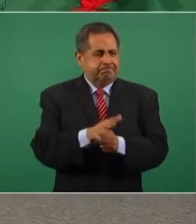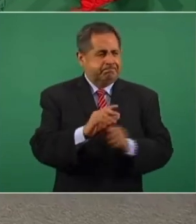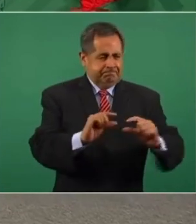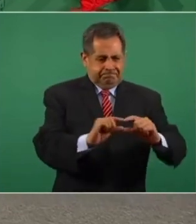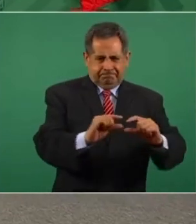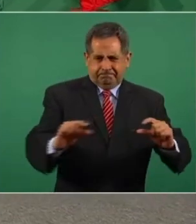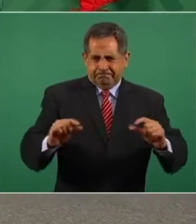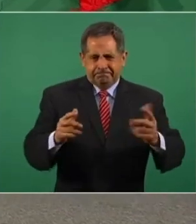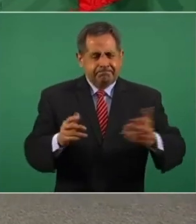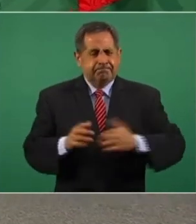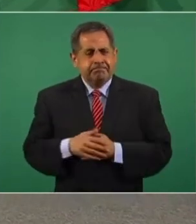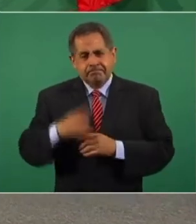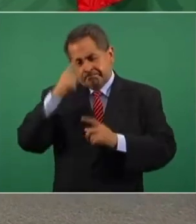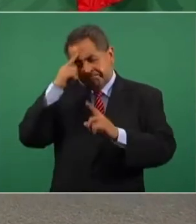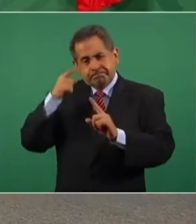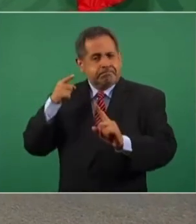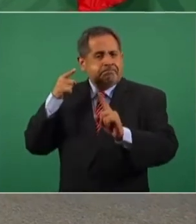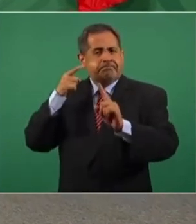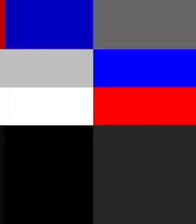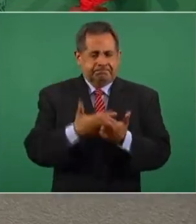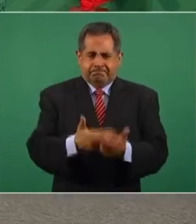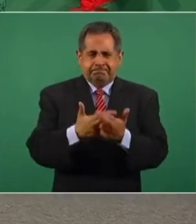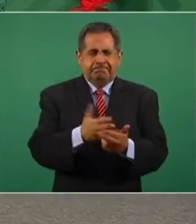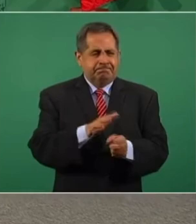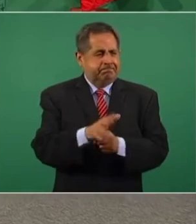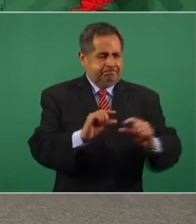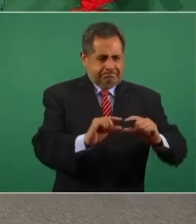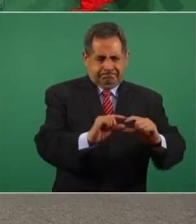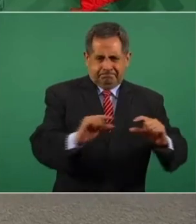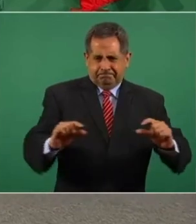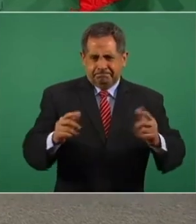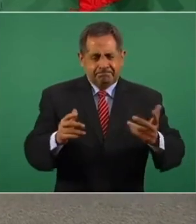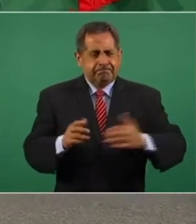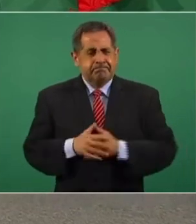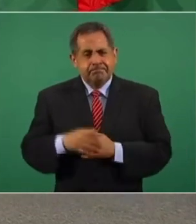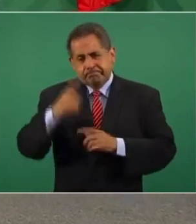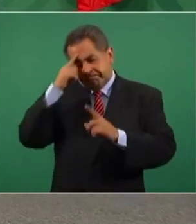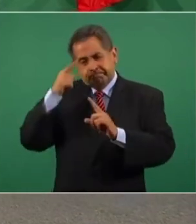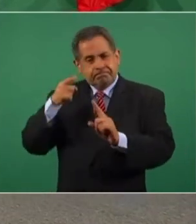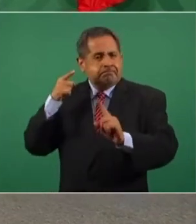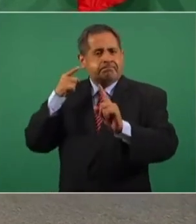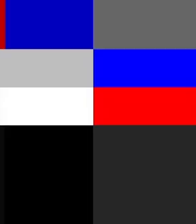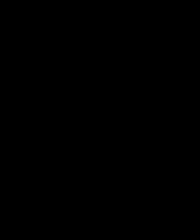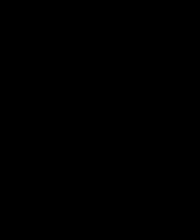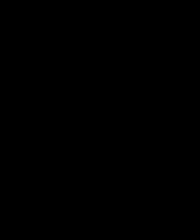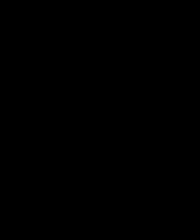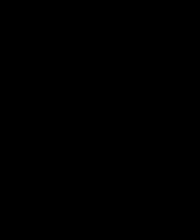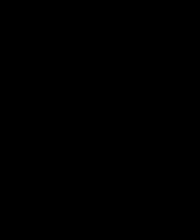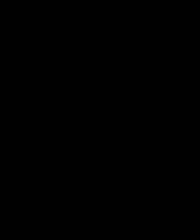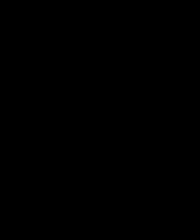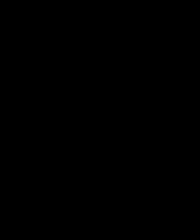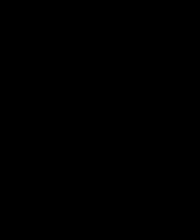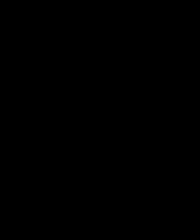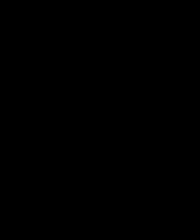El 2024 me retiro. Nosotros no causamos el apagón.